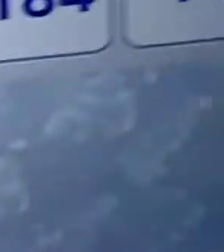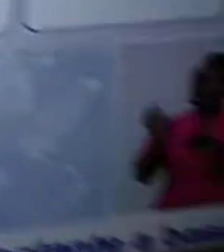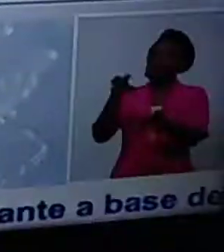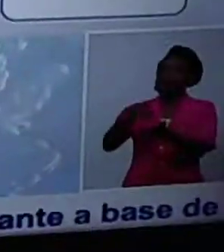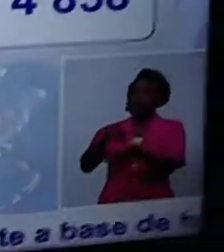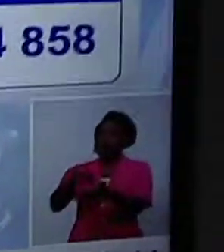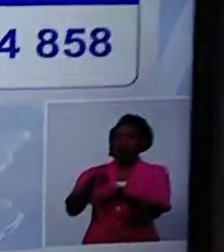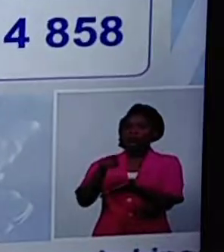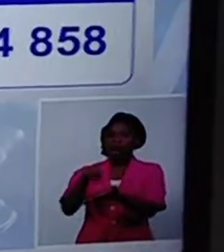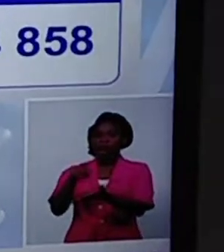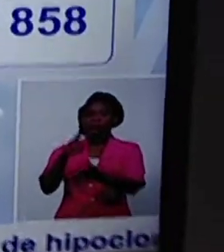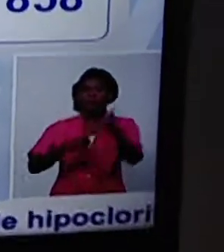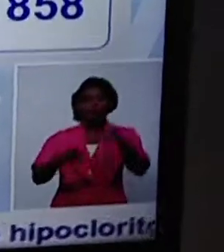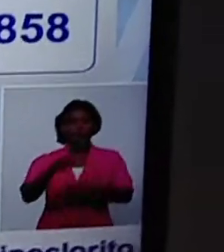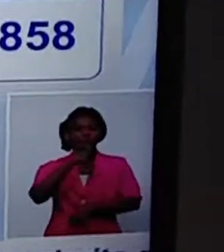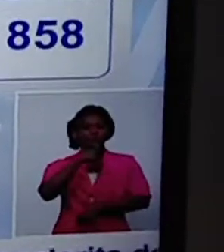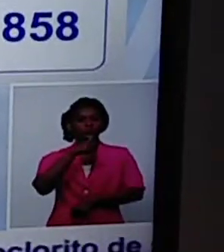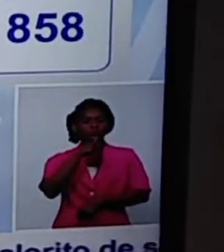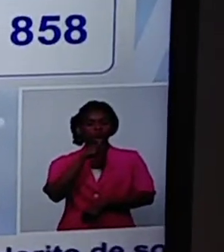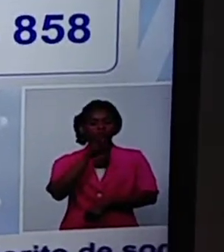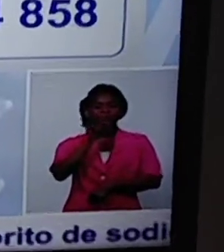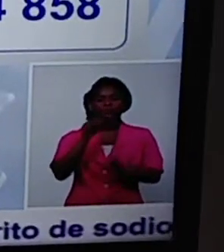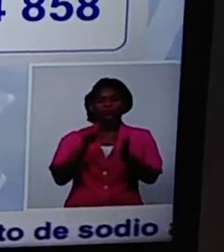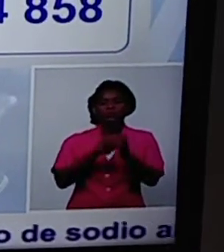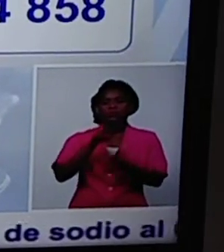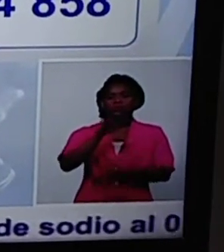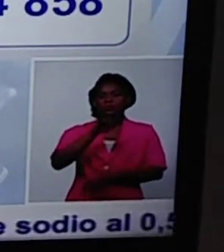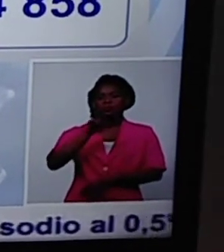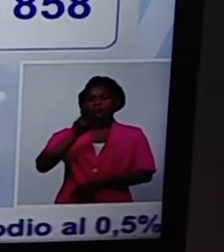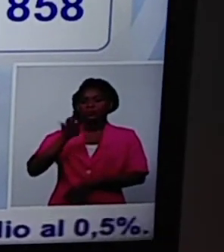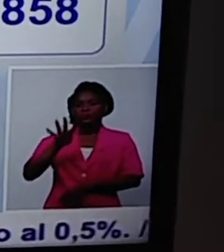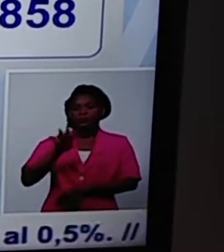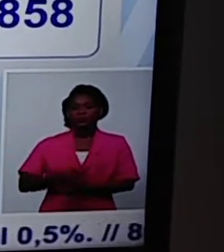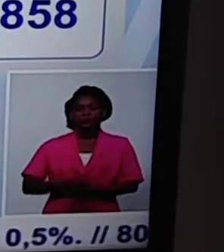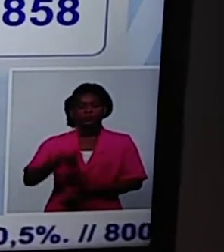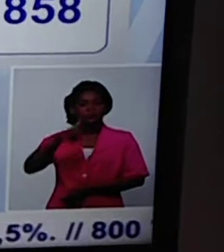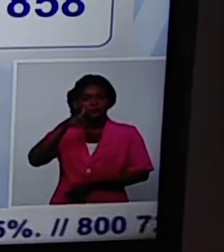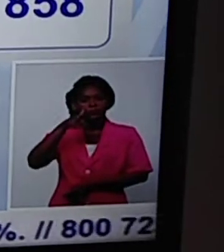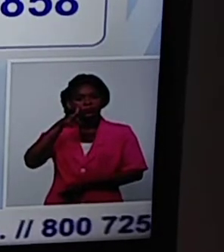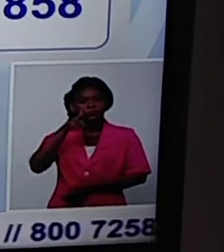nosotros 1924 en vigilancia